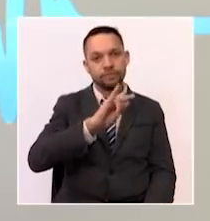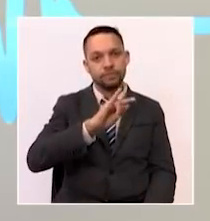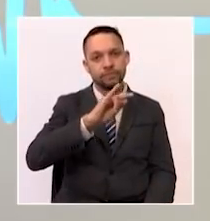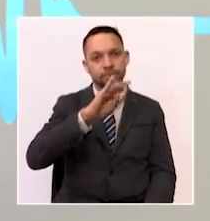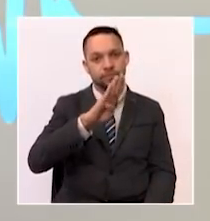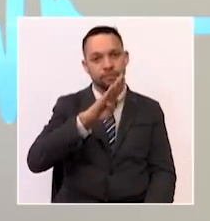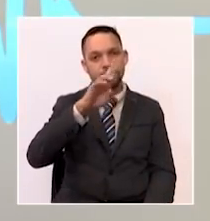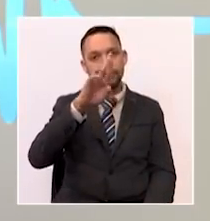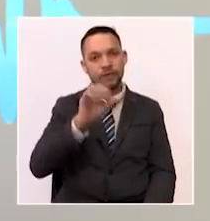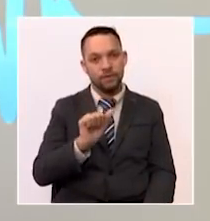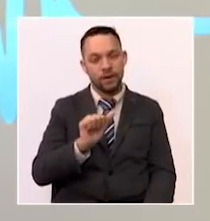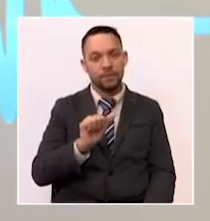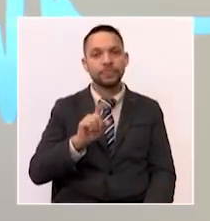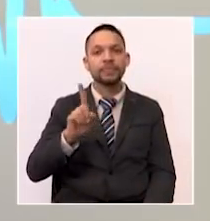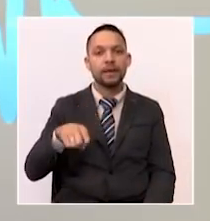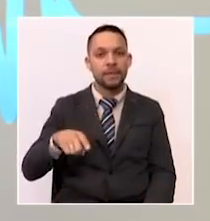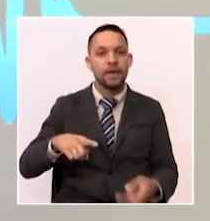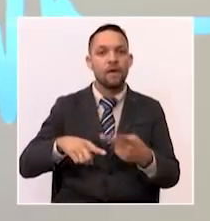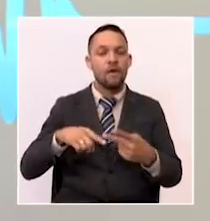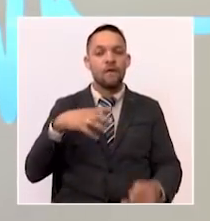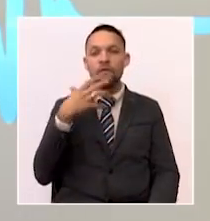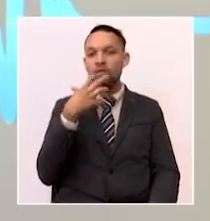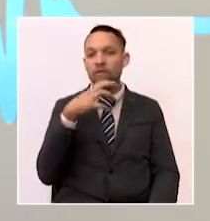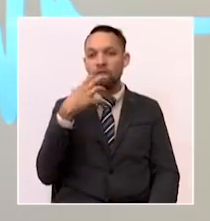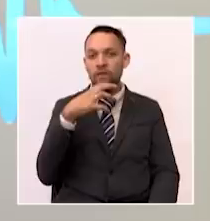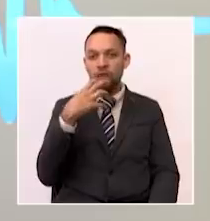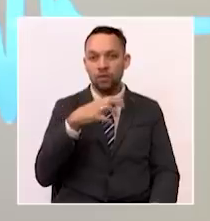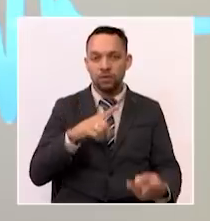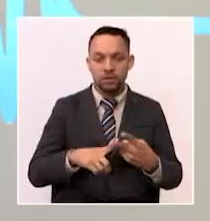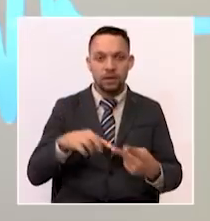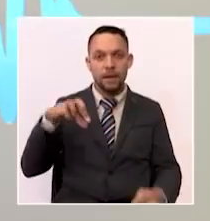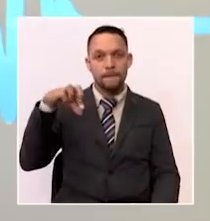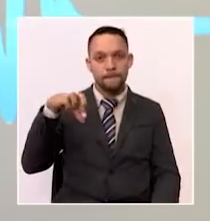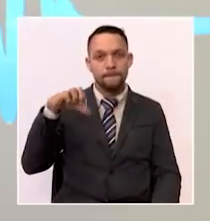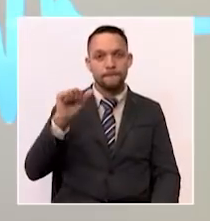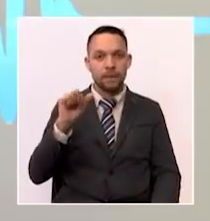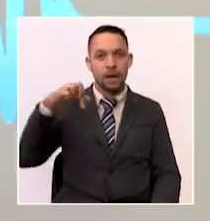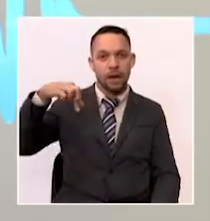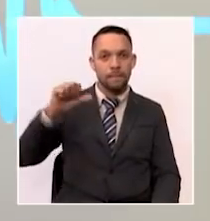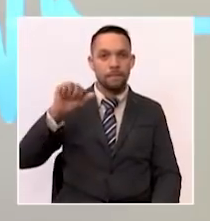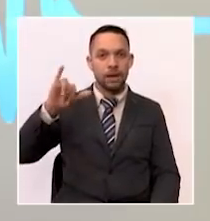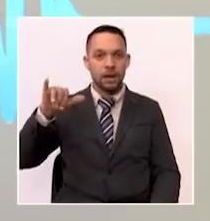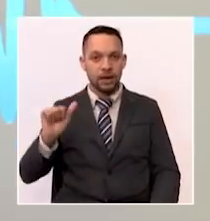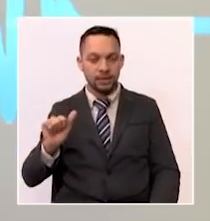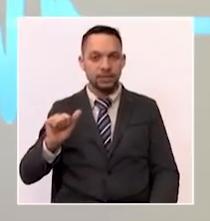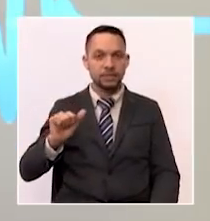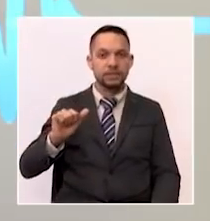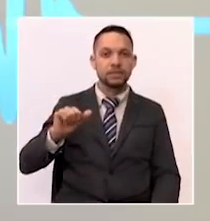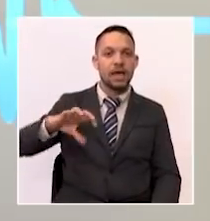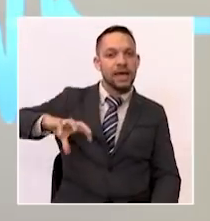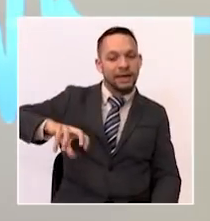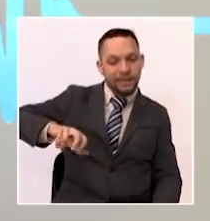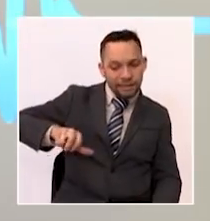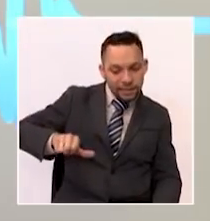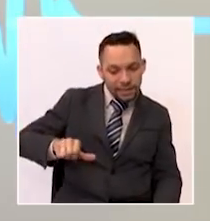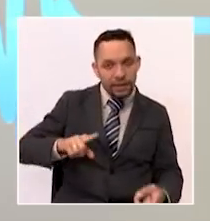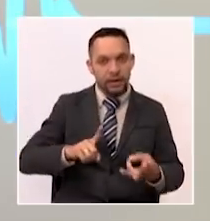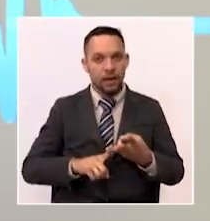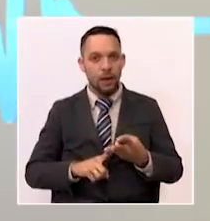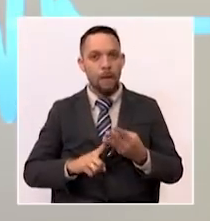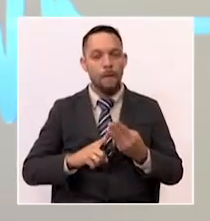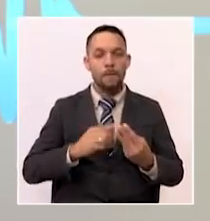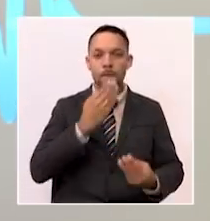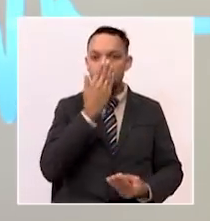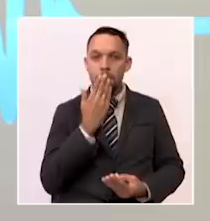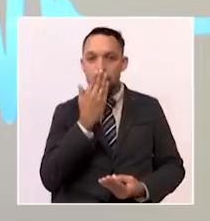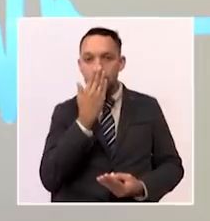en fibra y las frutas ricas en fibra, la papaya, la pitaya, la naranja comida, el mango con la cáscara,